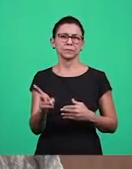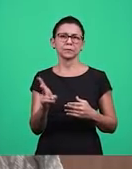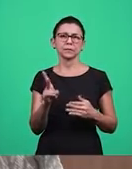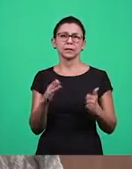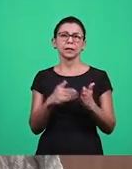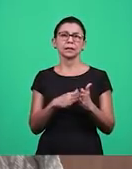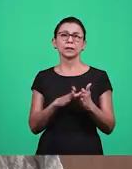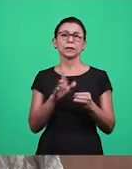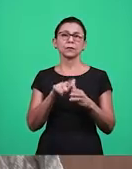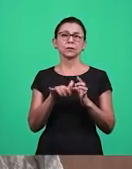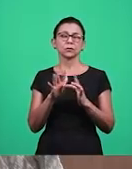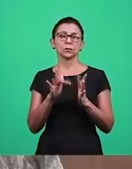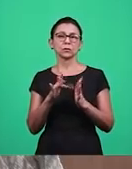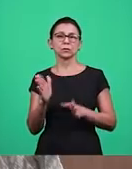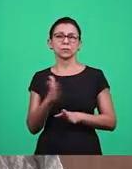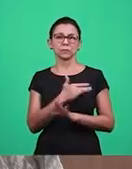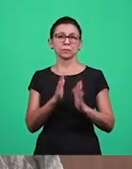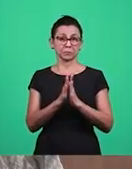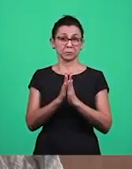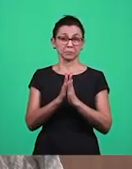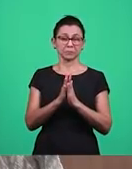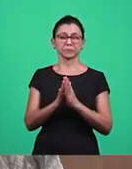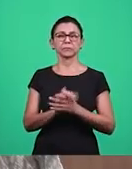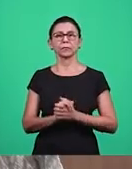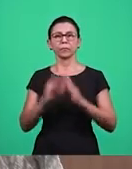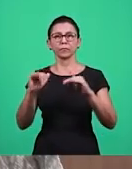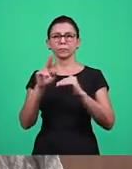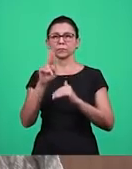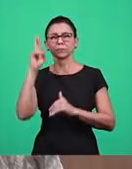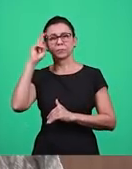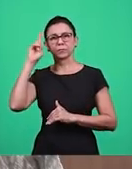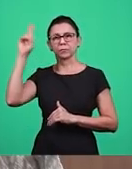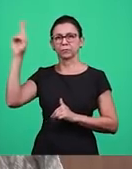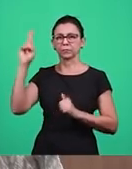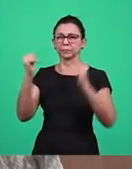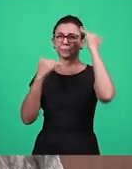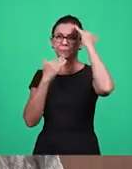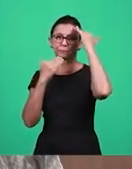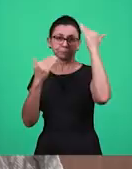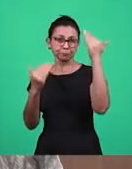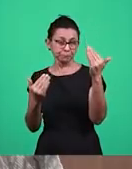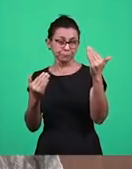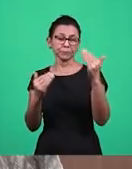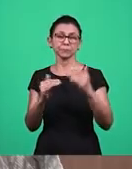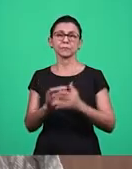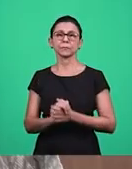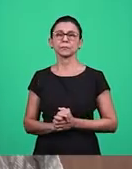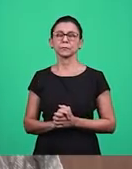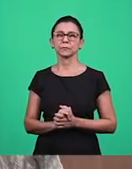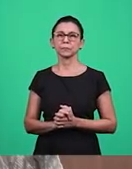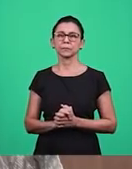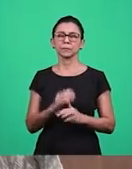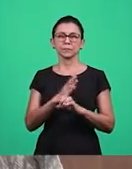hasta el momento del regreso del Señor Jesús. Vamos a orar terminando este culto. Bendecimos, señores, y te glorificamos